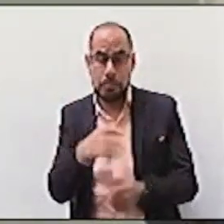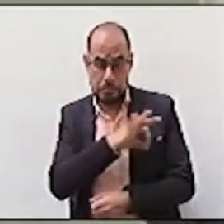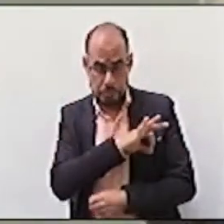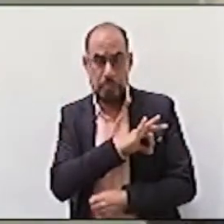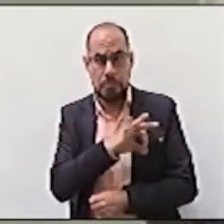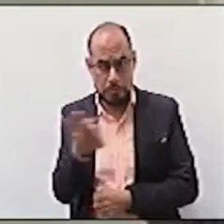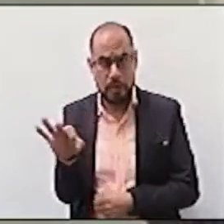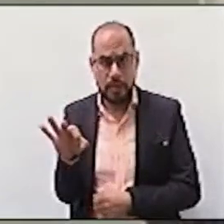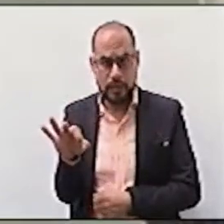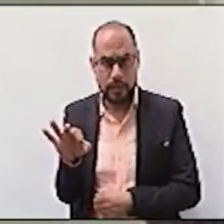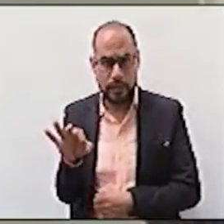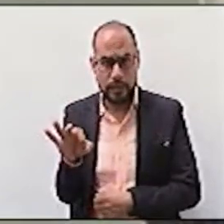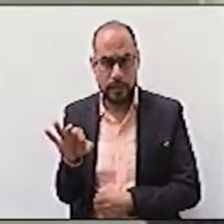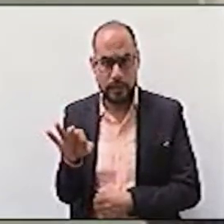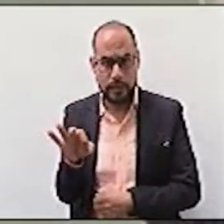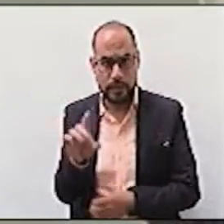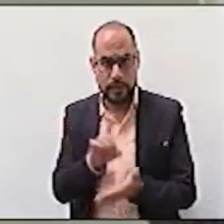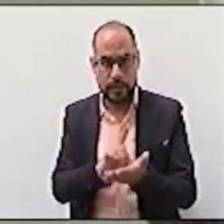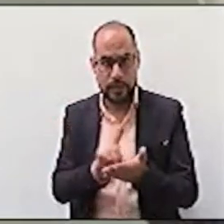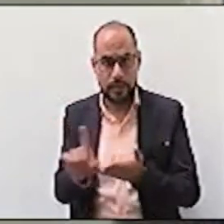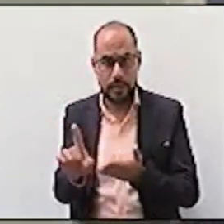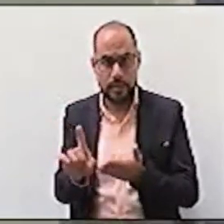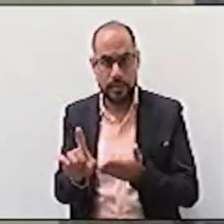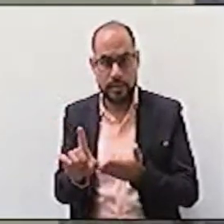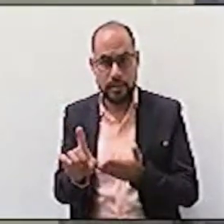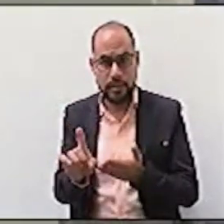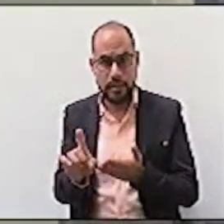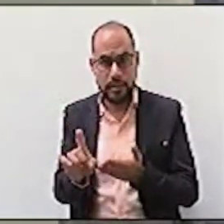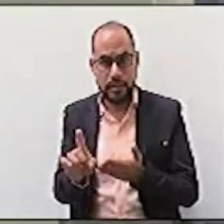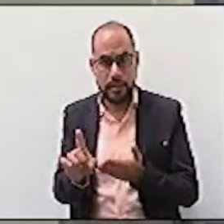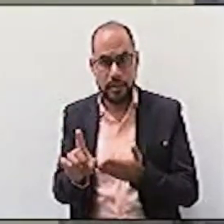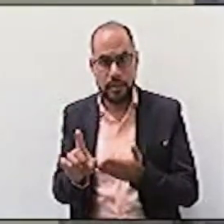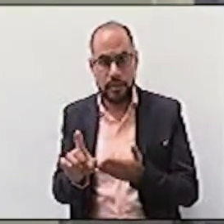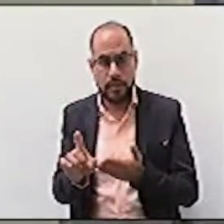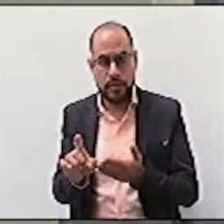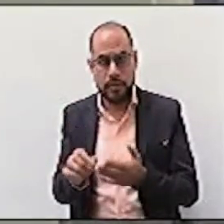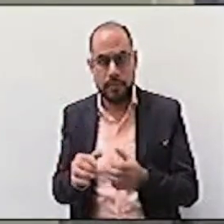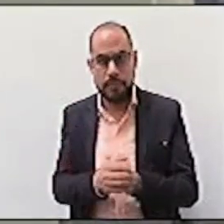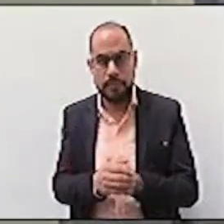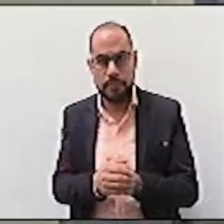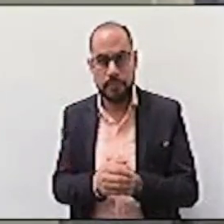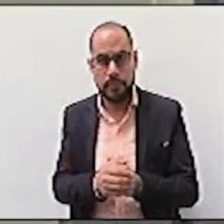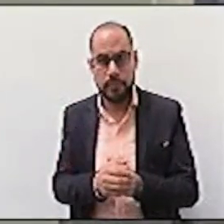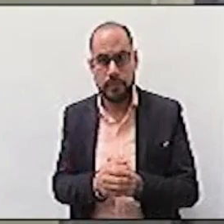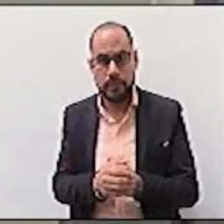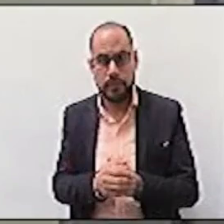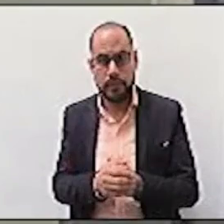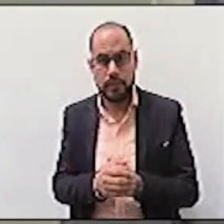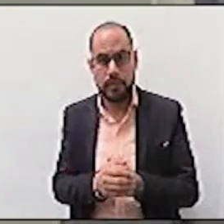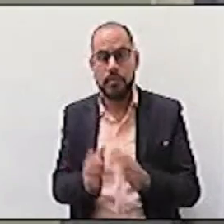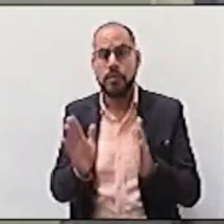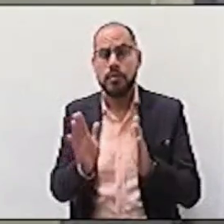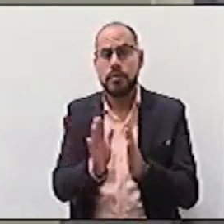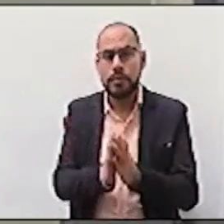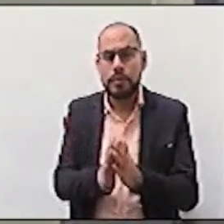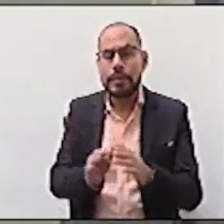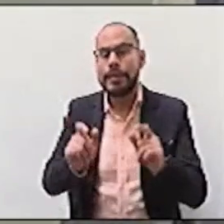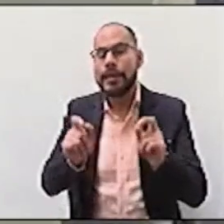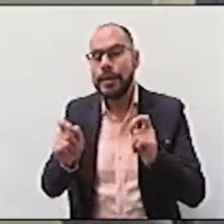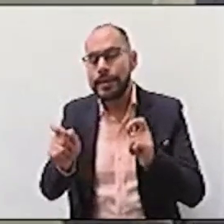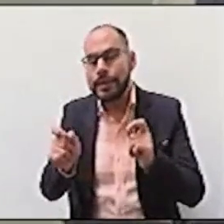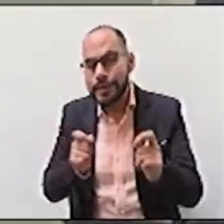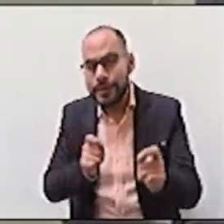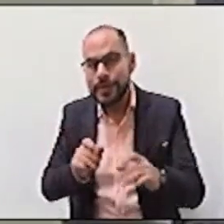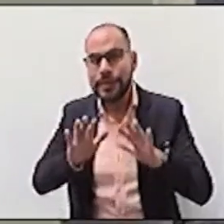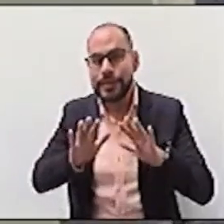derecho de sacar estas mantas y demás, les pedimos por favor puedan hacerlo abajito, por favor, para